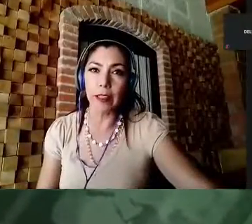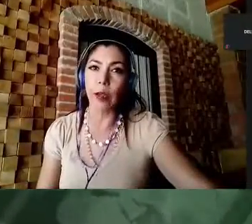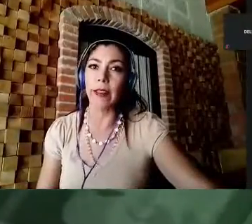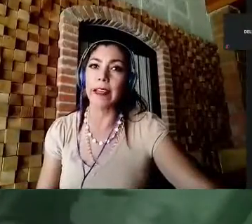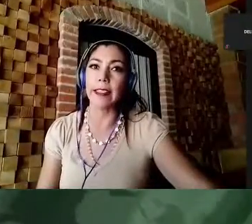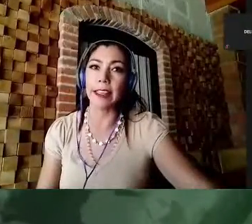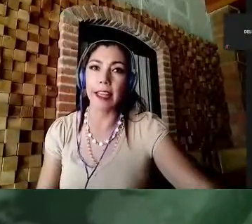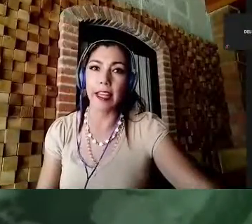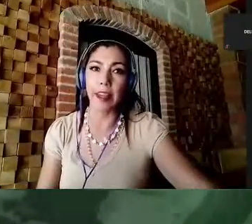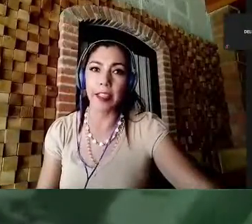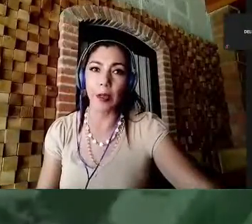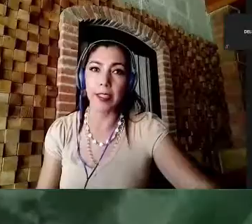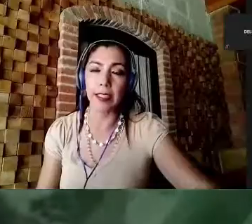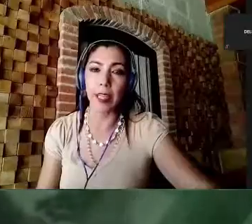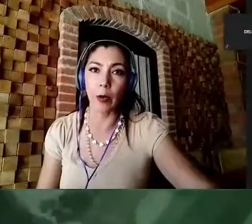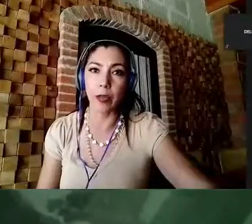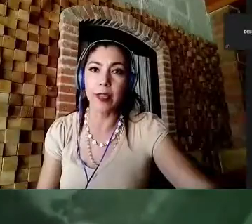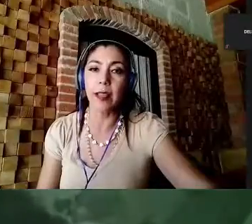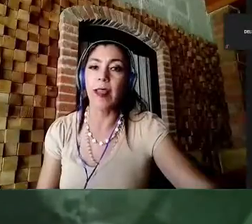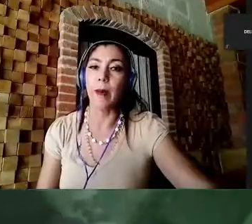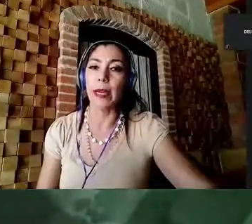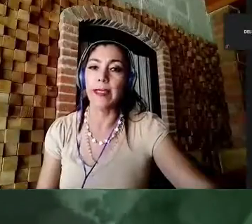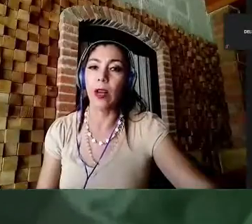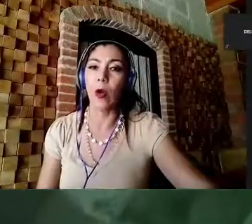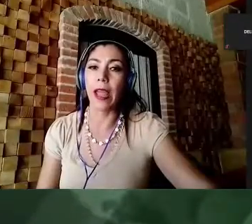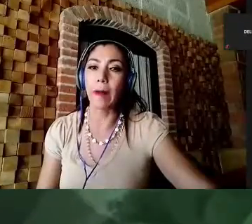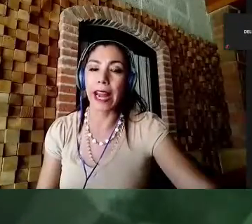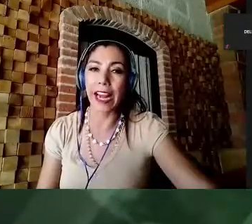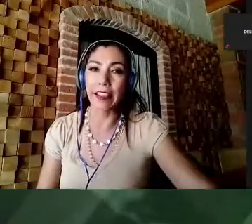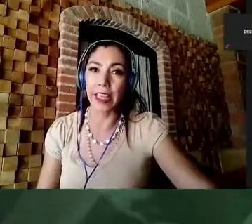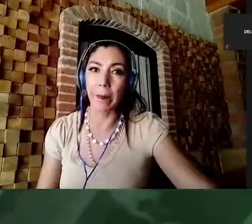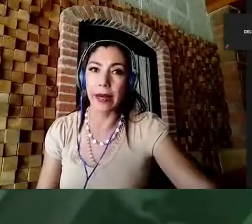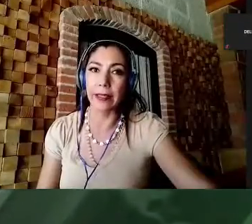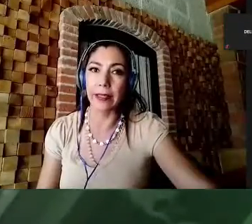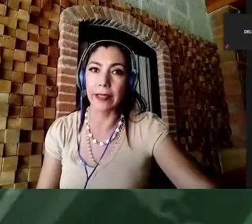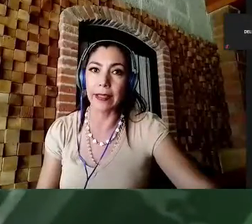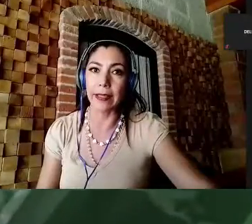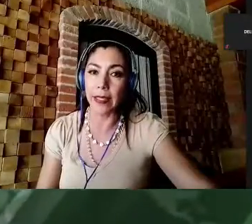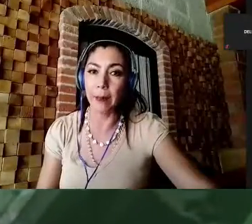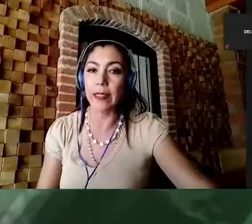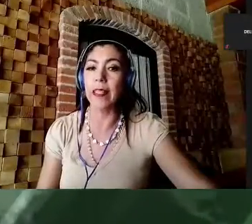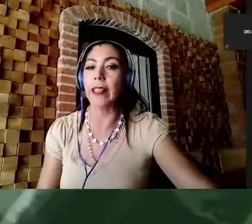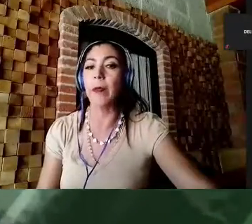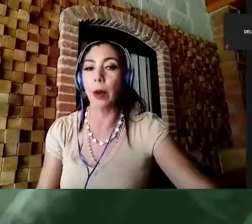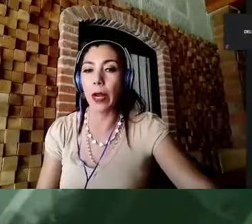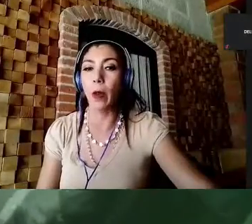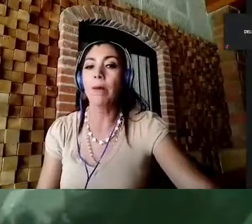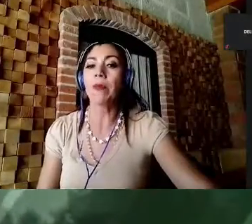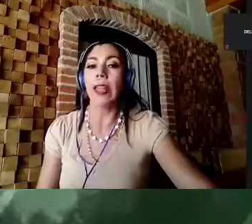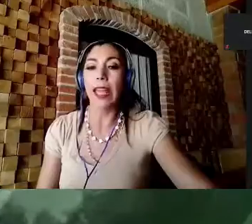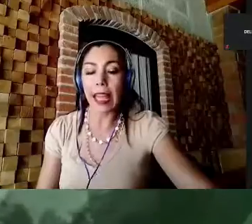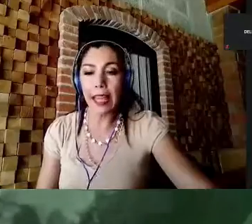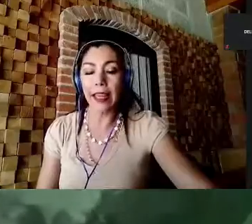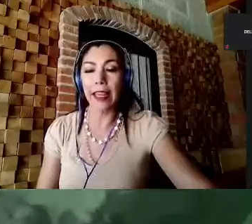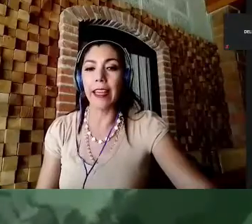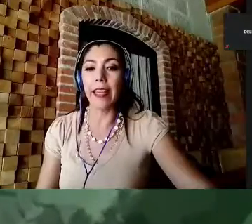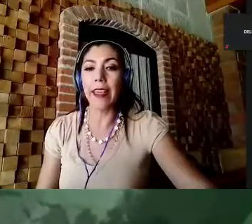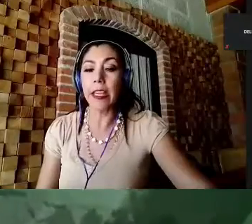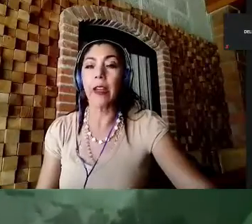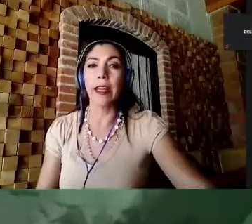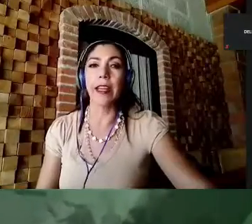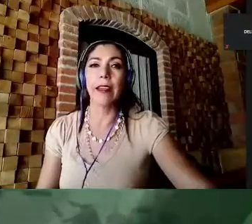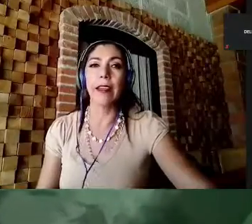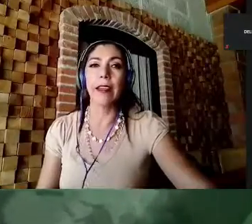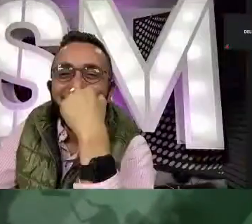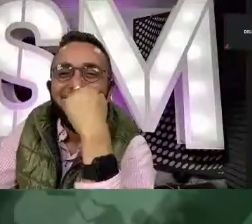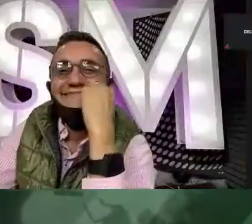el titular de la Secretaría de Relaciones Exteriores, Marcelo Ebrard, que ya parece el vicepresidente, pero bueno, él dijo